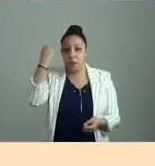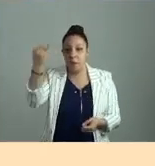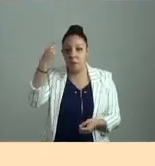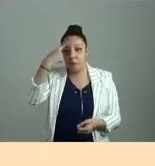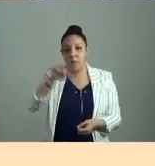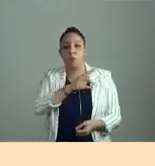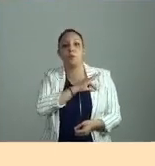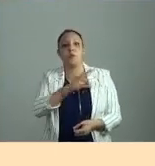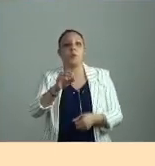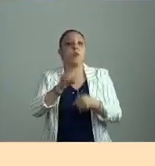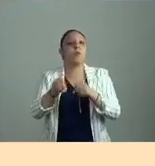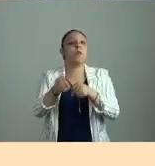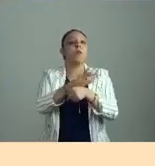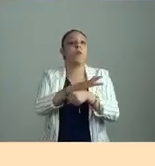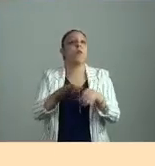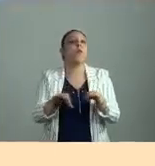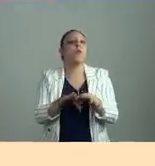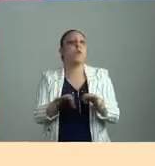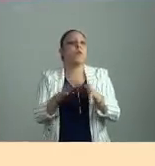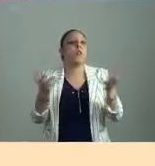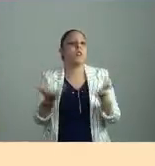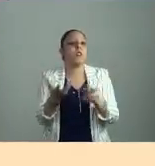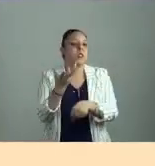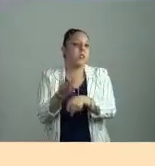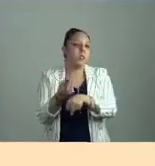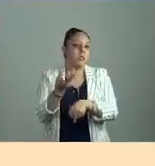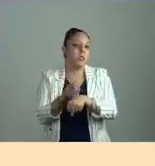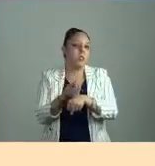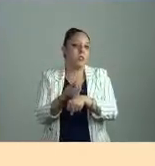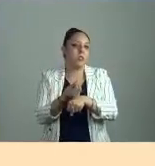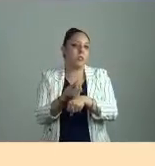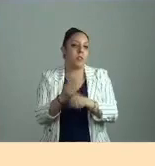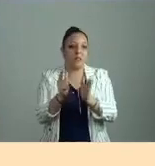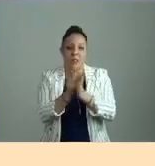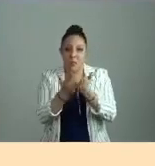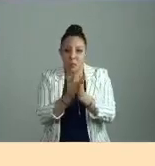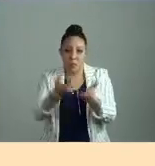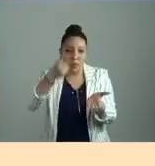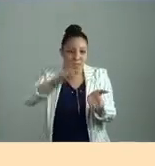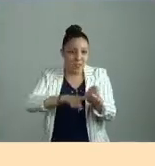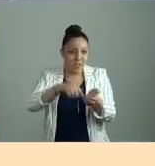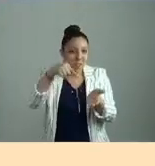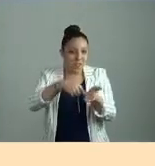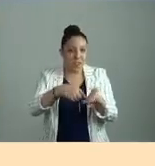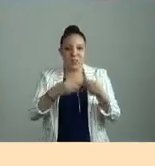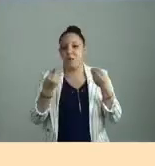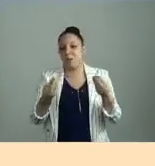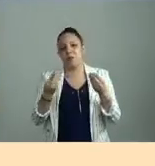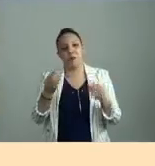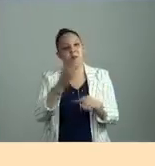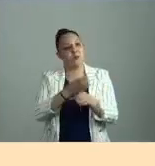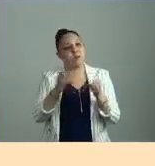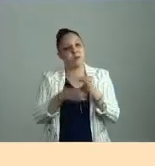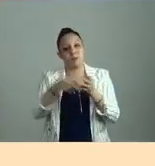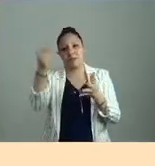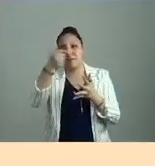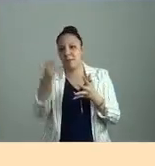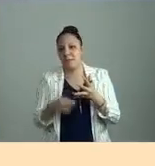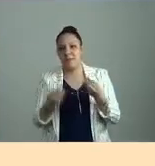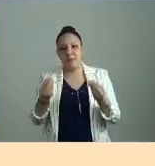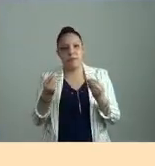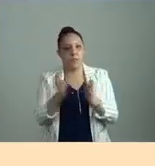sufrido tantas cosas tantas cosas a pesar de bueno esta polémica continua que en el libro con el